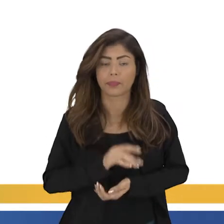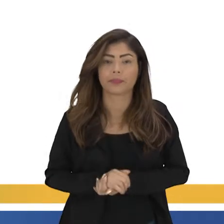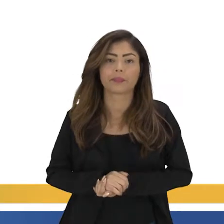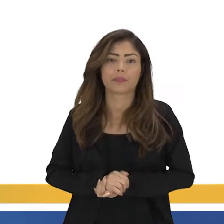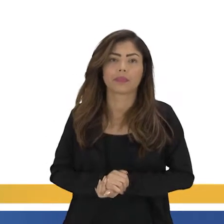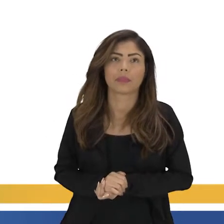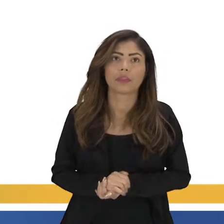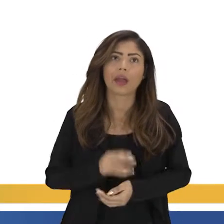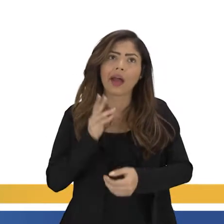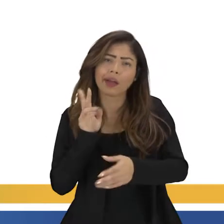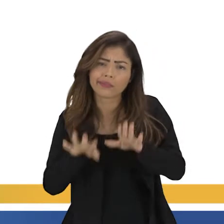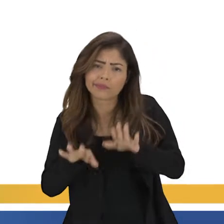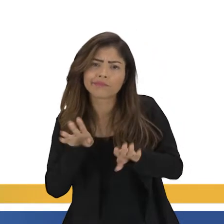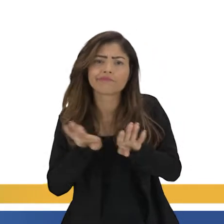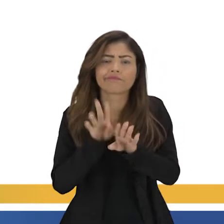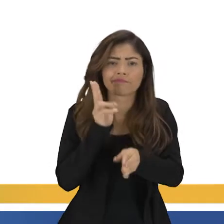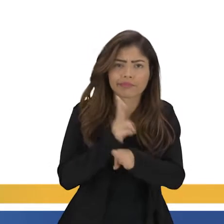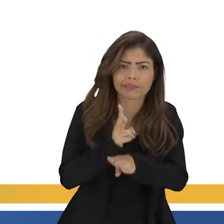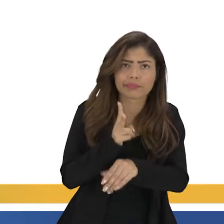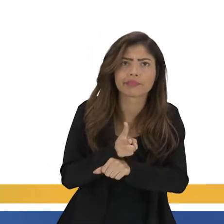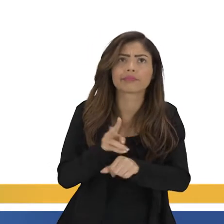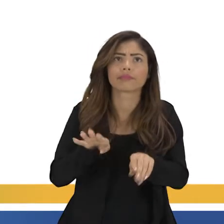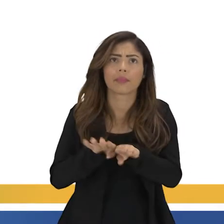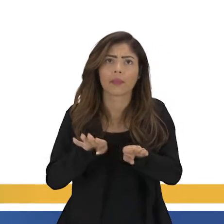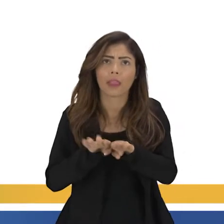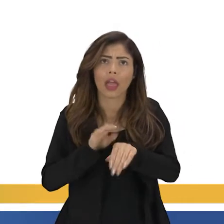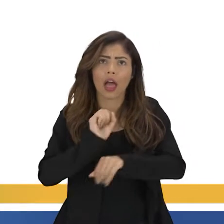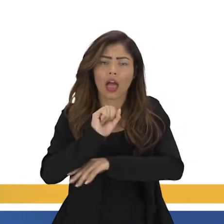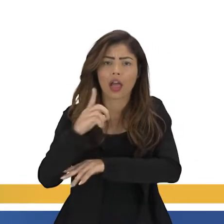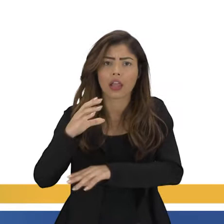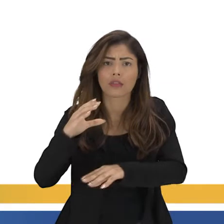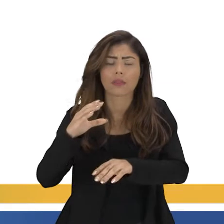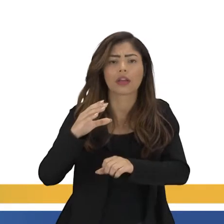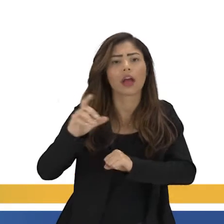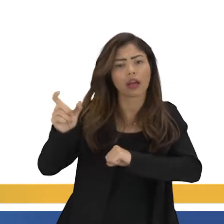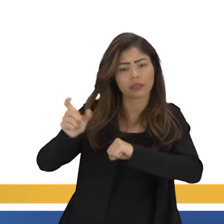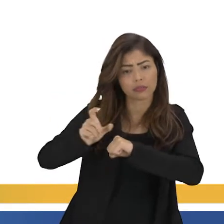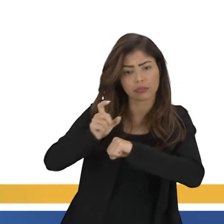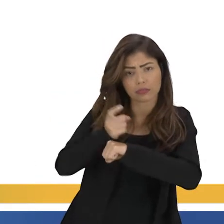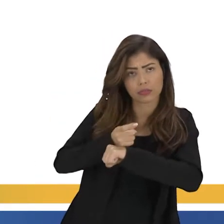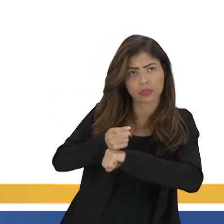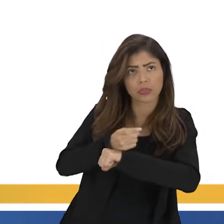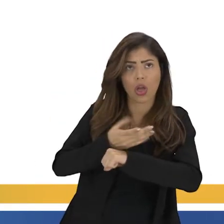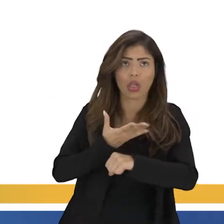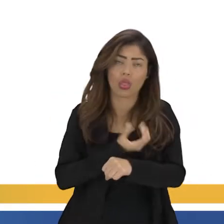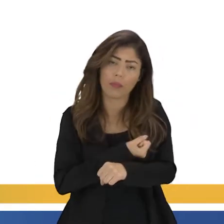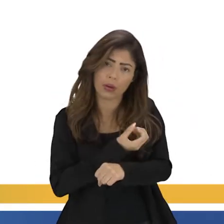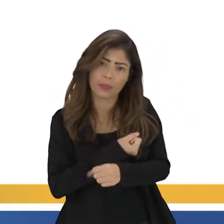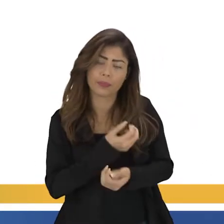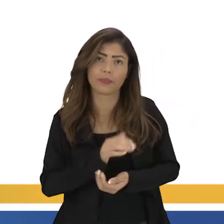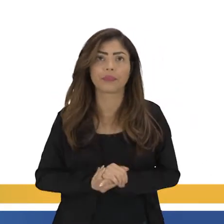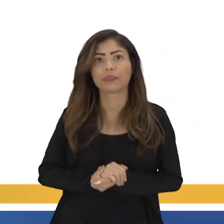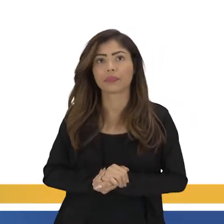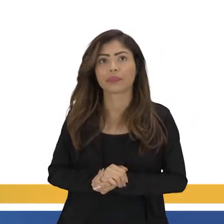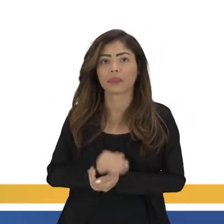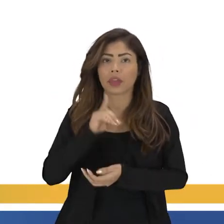português? Frequentemente se classificam os adjetivos em numerais,